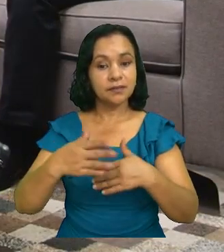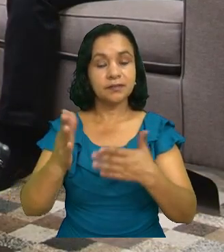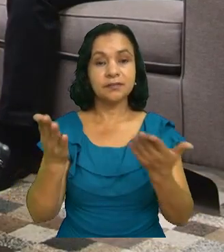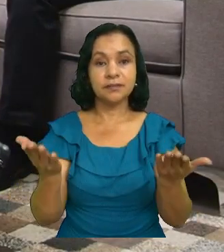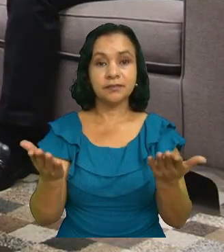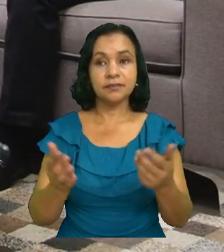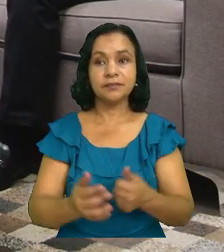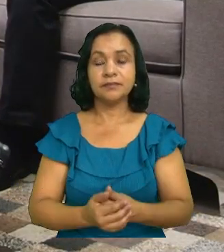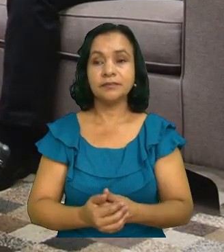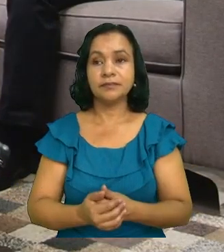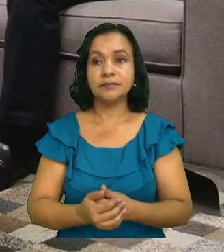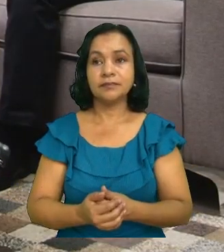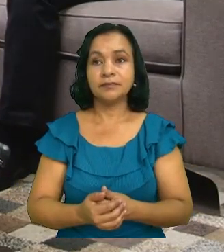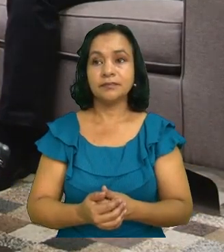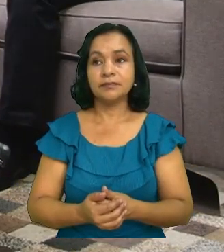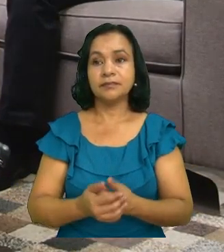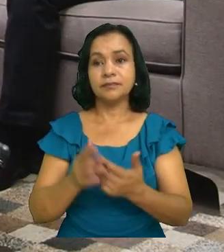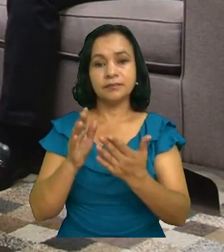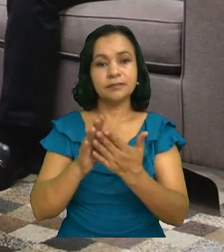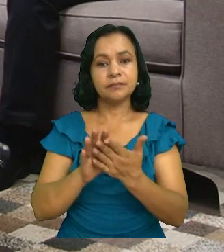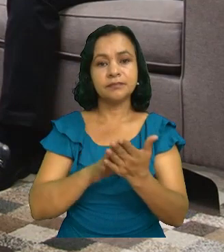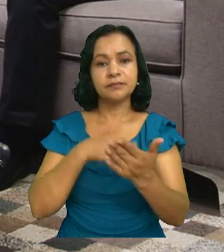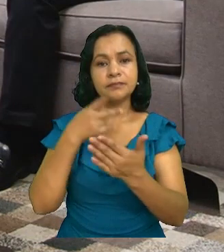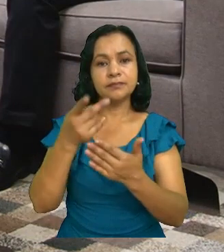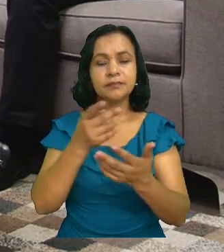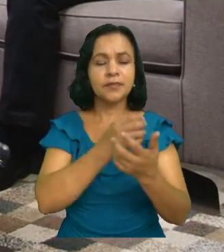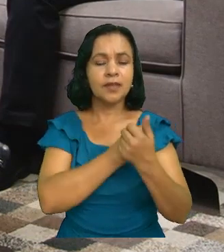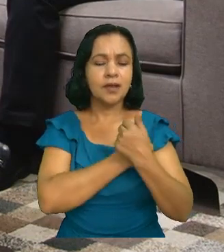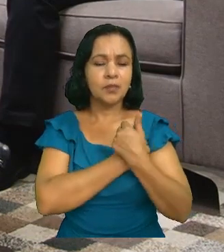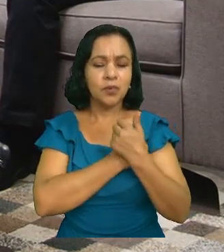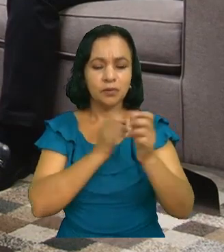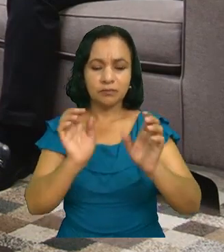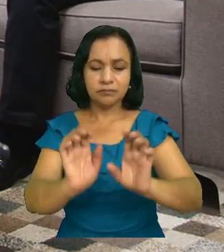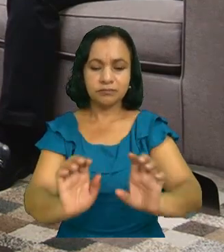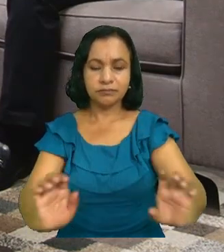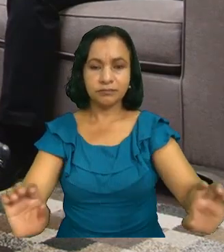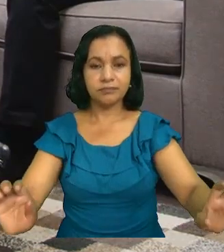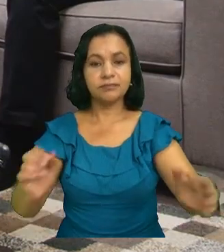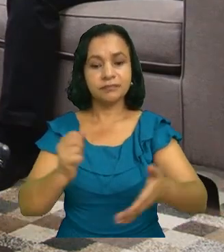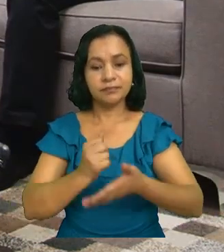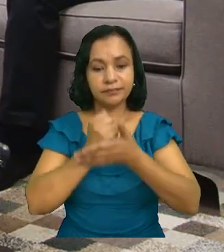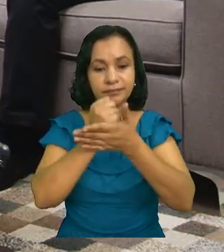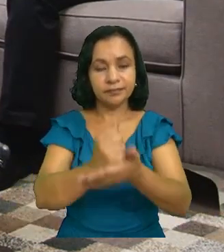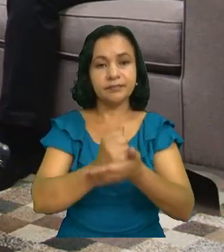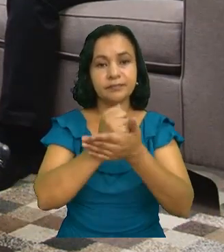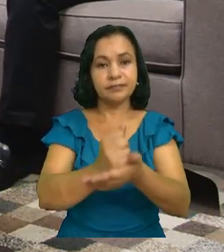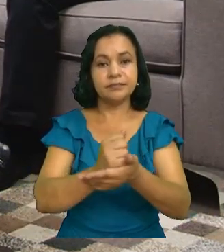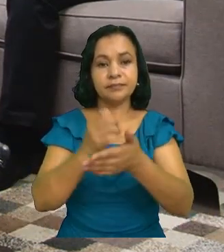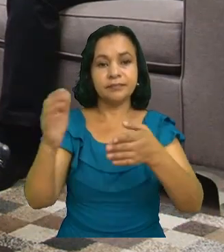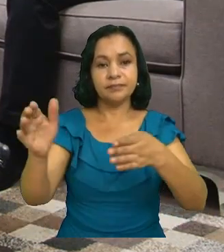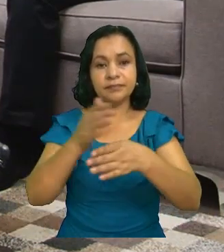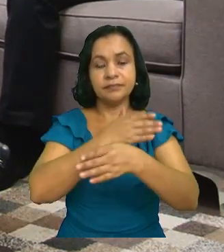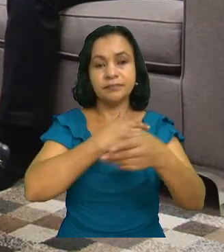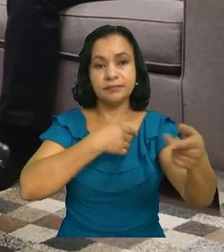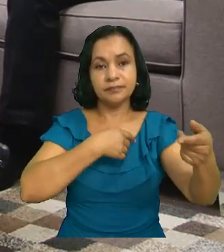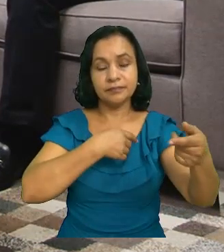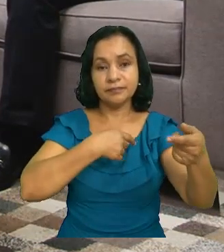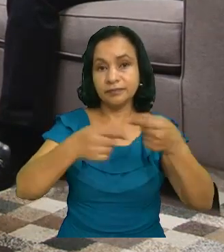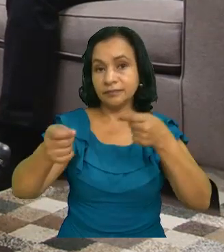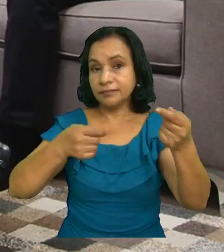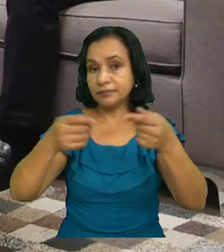quehacer. Desde el programa Amor para los Más Chiquitos se ve beneficiado hasta la exportación de nuestros